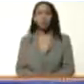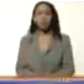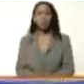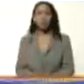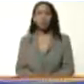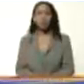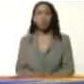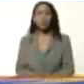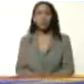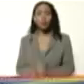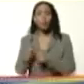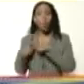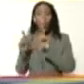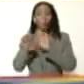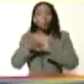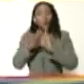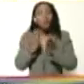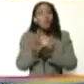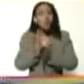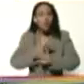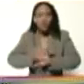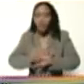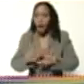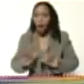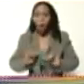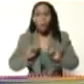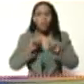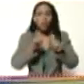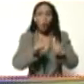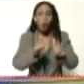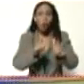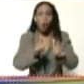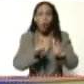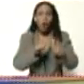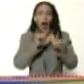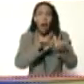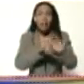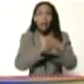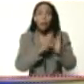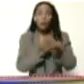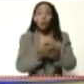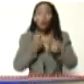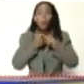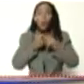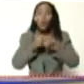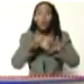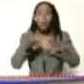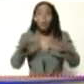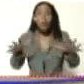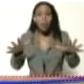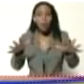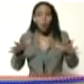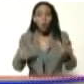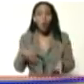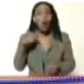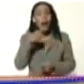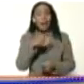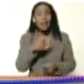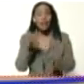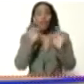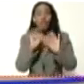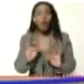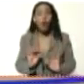otro mundo ya ha emergido es un mundo pluricéntico en todos los sentidos en el sentido político